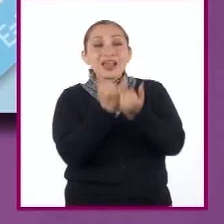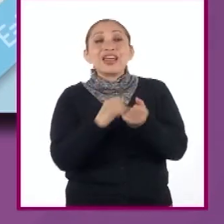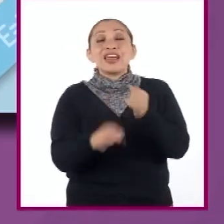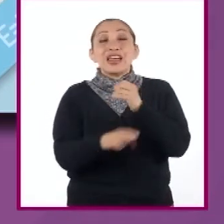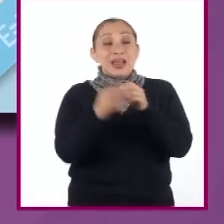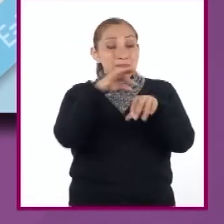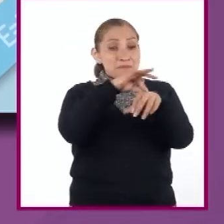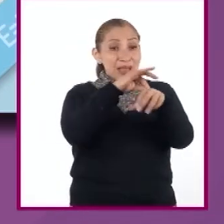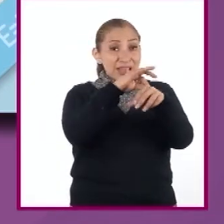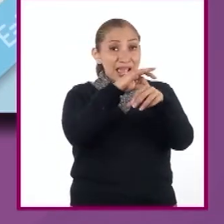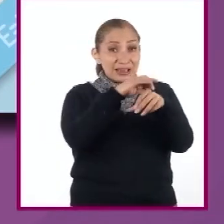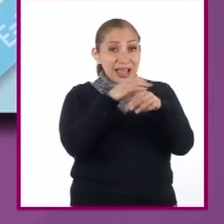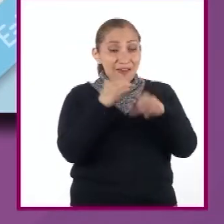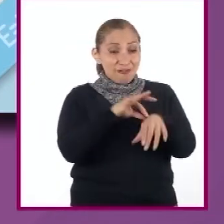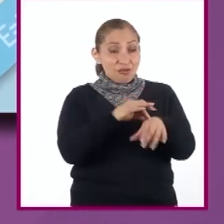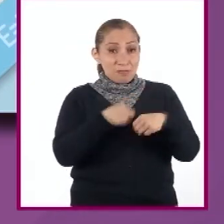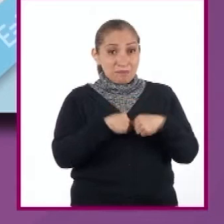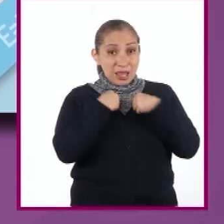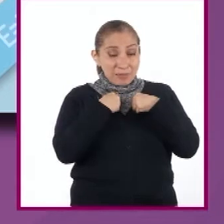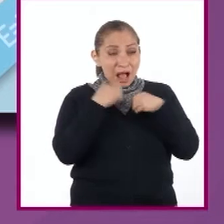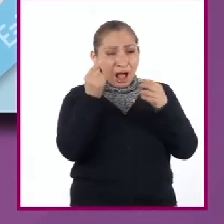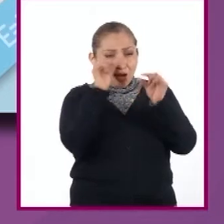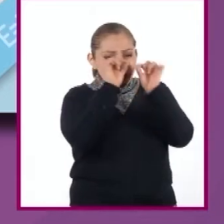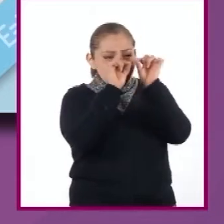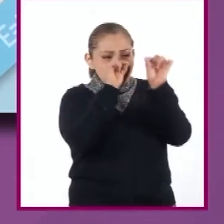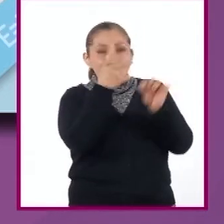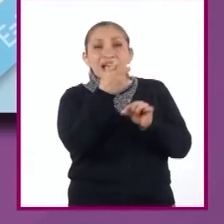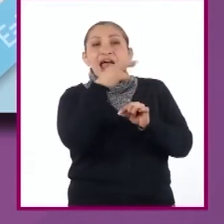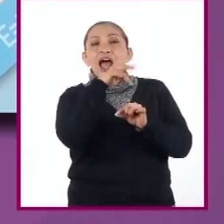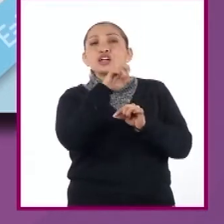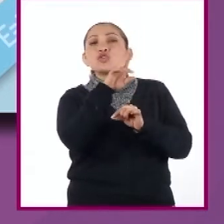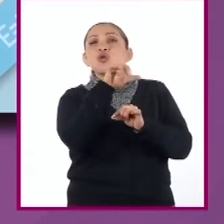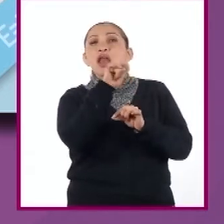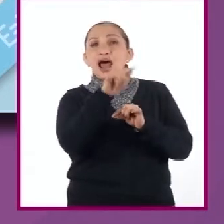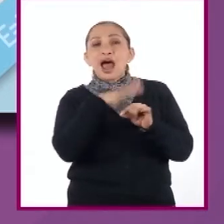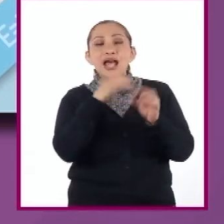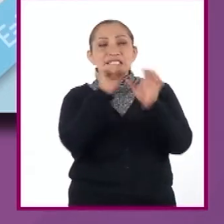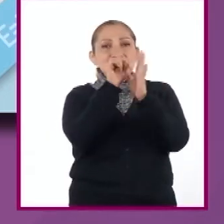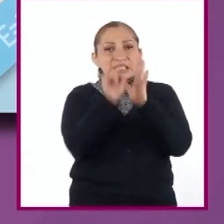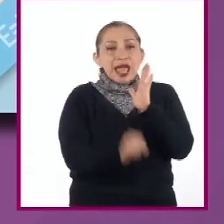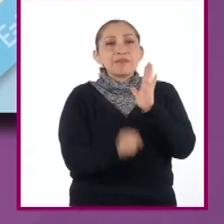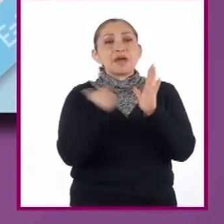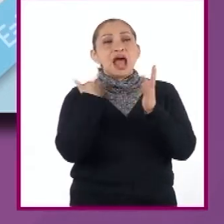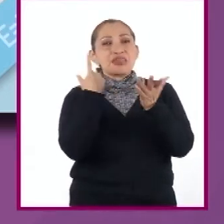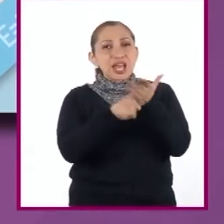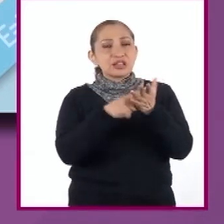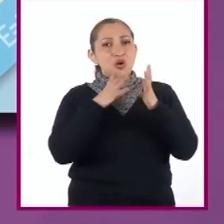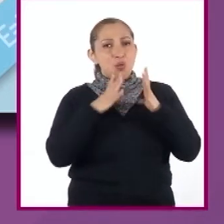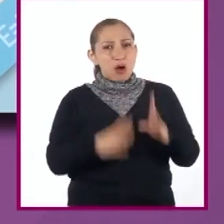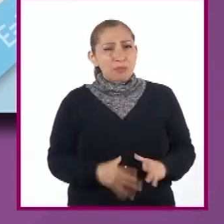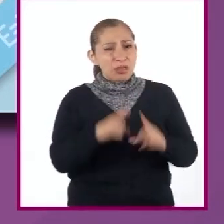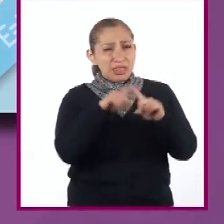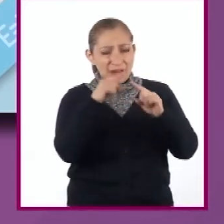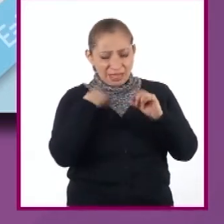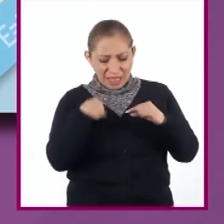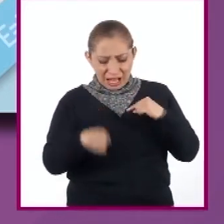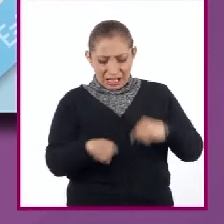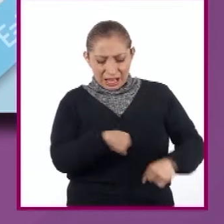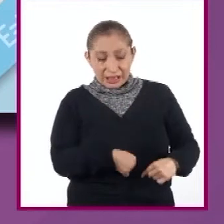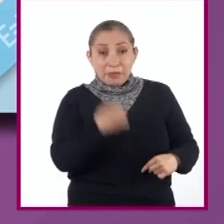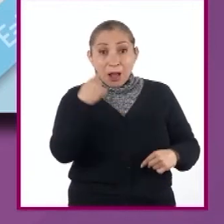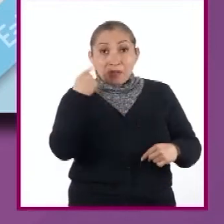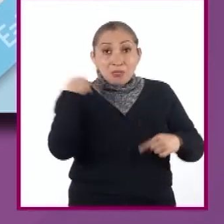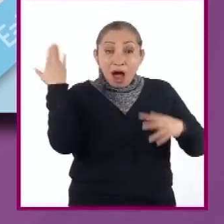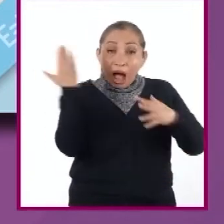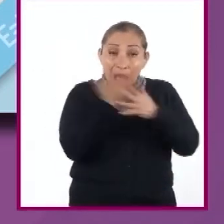es granular. Los organismos están formados por sistemas, órganos y tejidos, pero todos ellos están a su vez compuestos